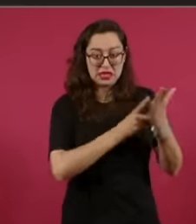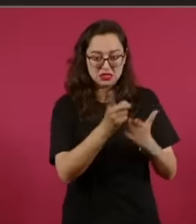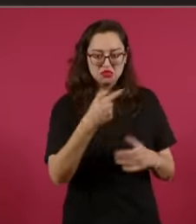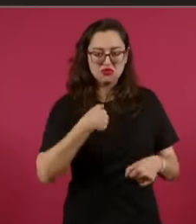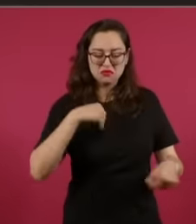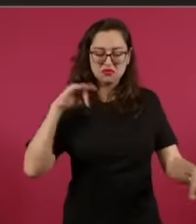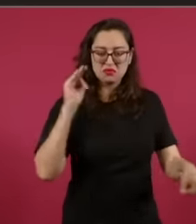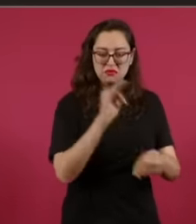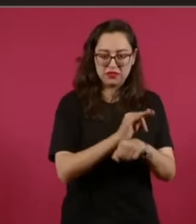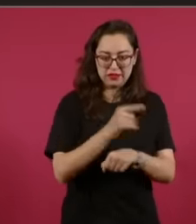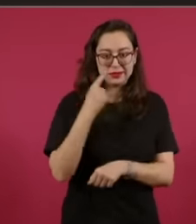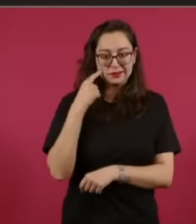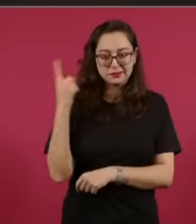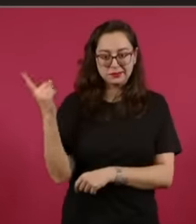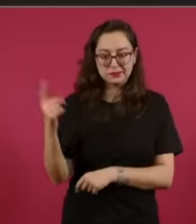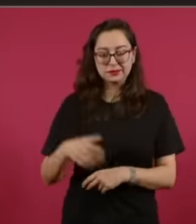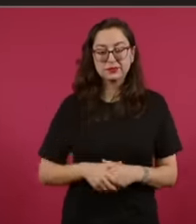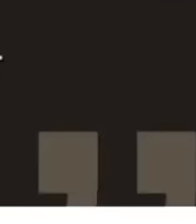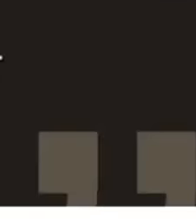Voltaire.